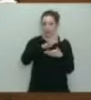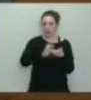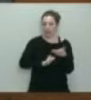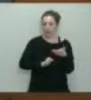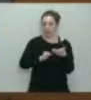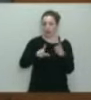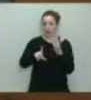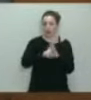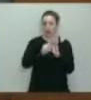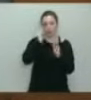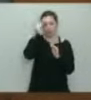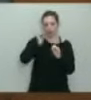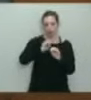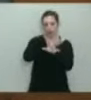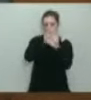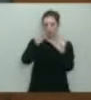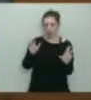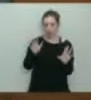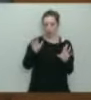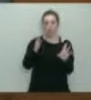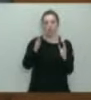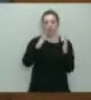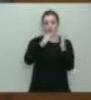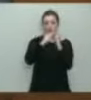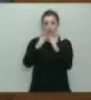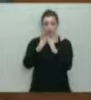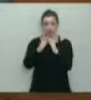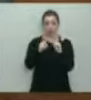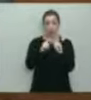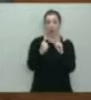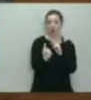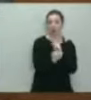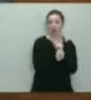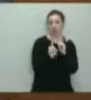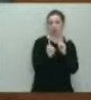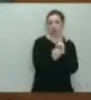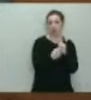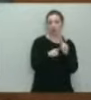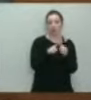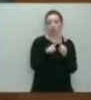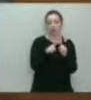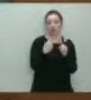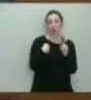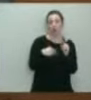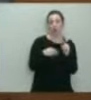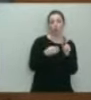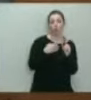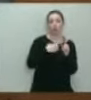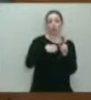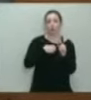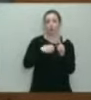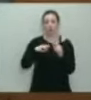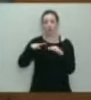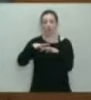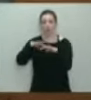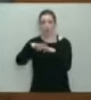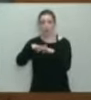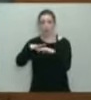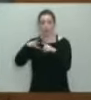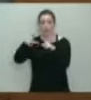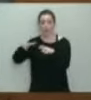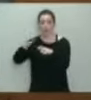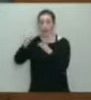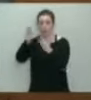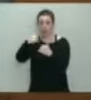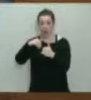suficientemente claro que aquellas viviendas aisladas que no dispongan de una conexión a una red pública de saneamiento a menos de 100 metros o